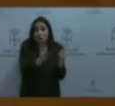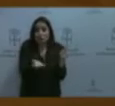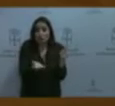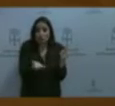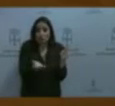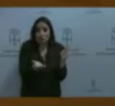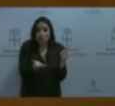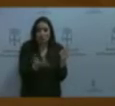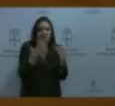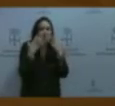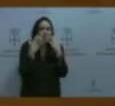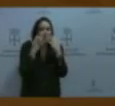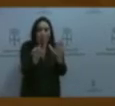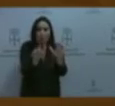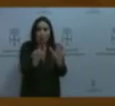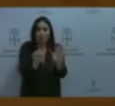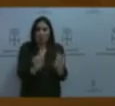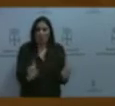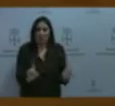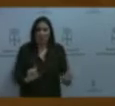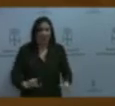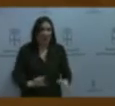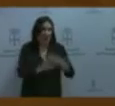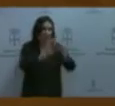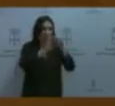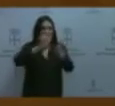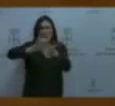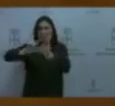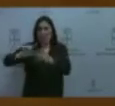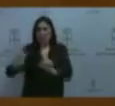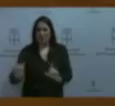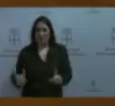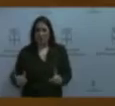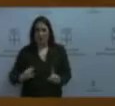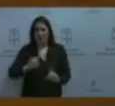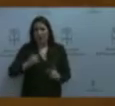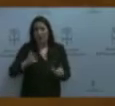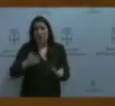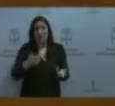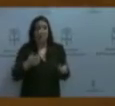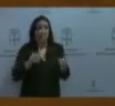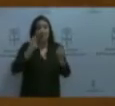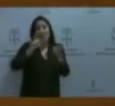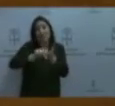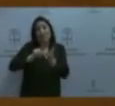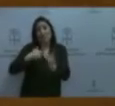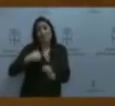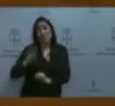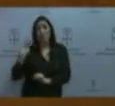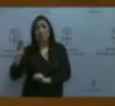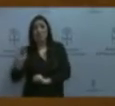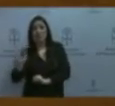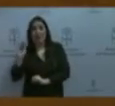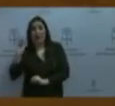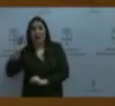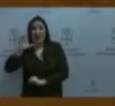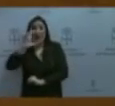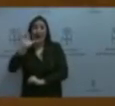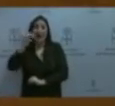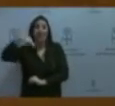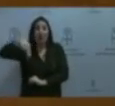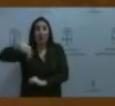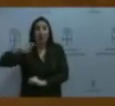son extravagancias, no tienen nada que ver con Valle Inclán, al que, por cierto, pues no necesito preguntar a Emilio León para